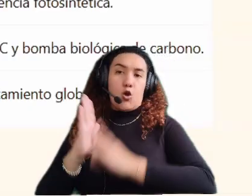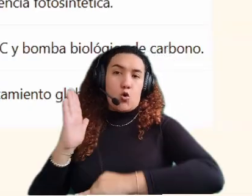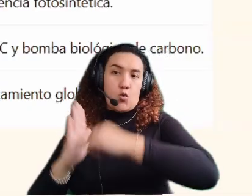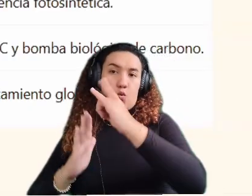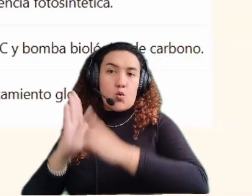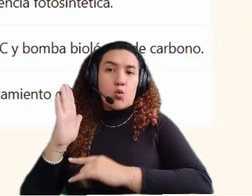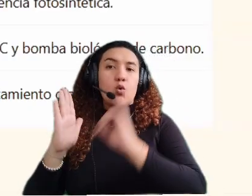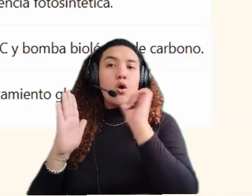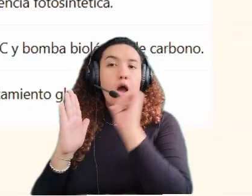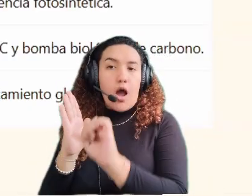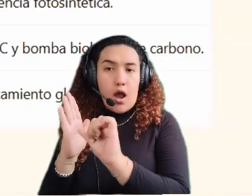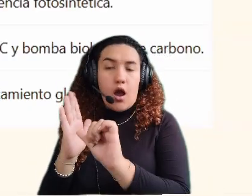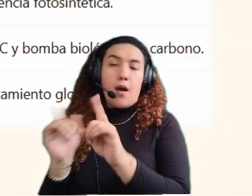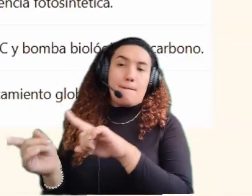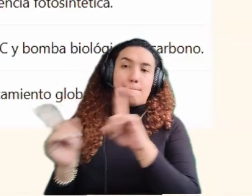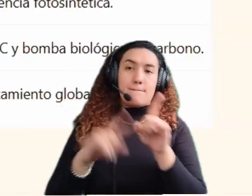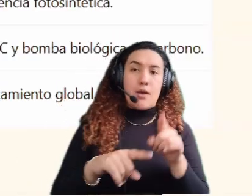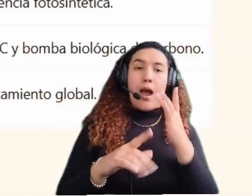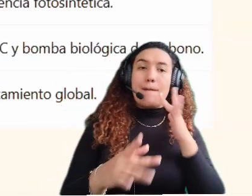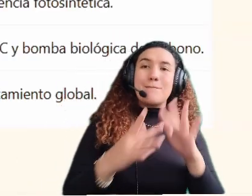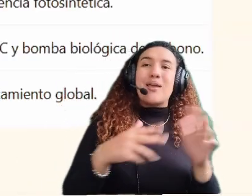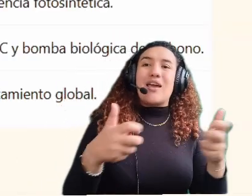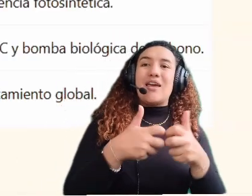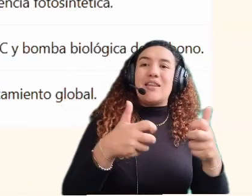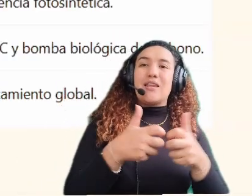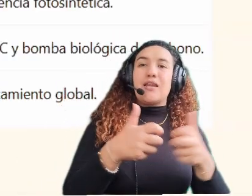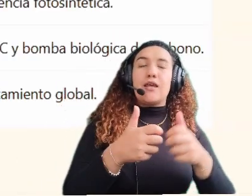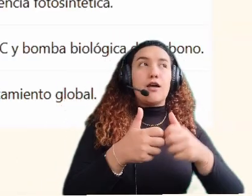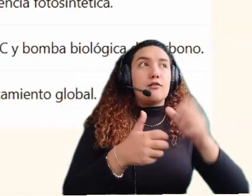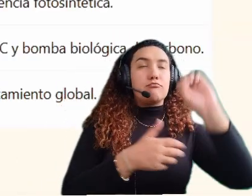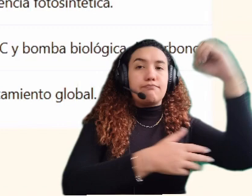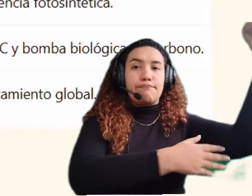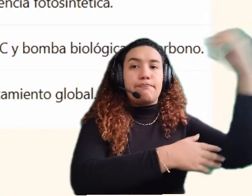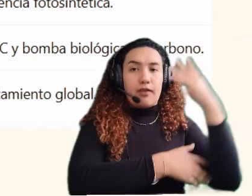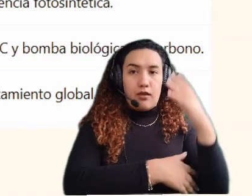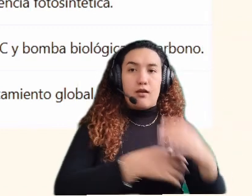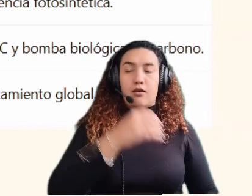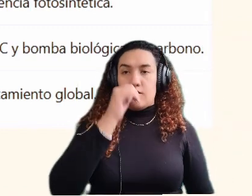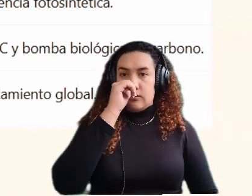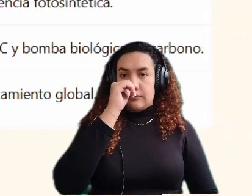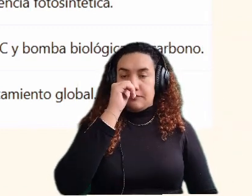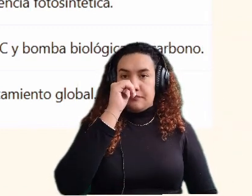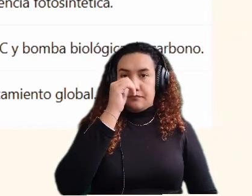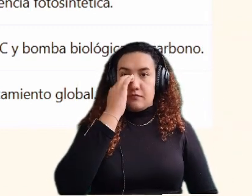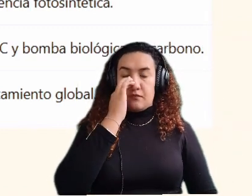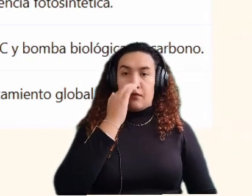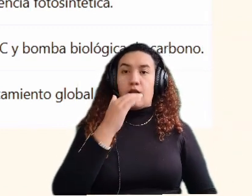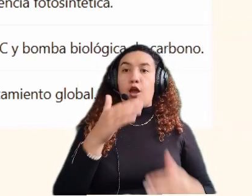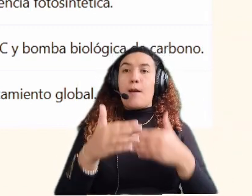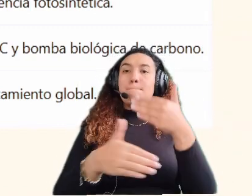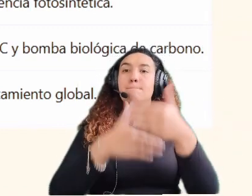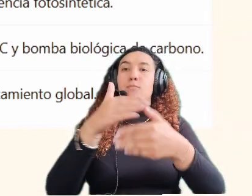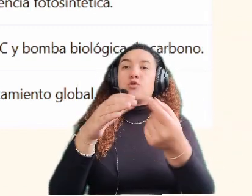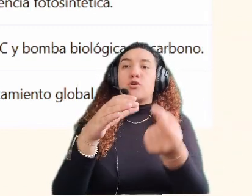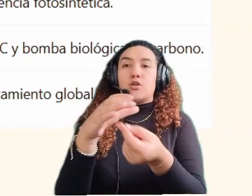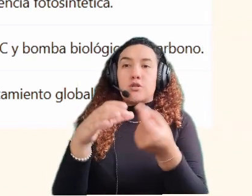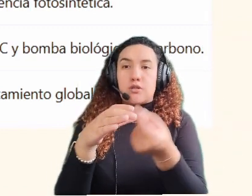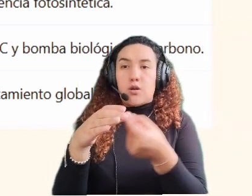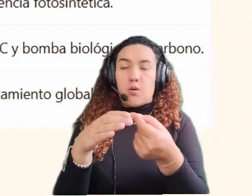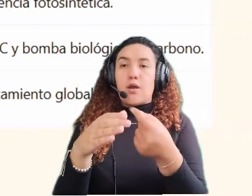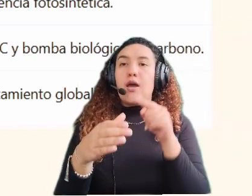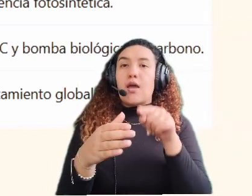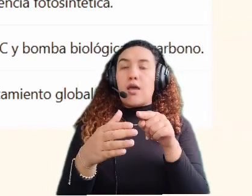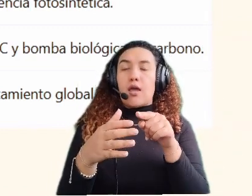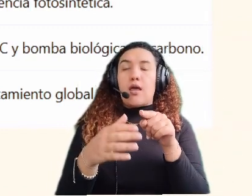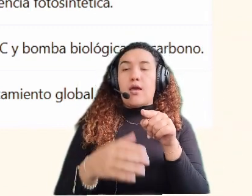y los pigmentos que capturan la energía luminosa para iniciar las reacciones. Y los procesos